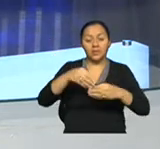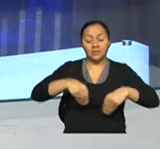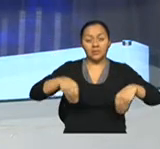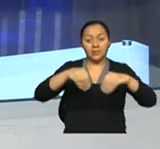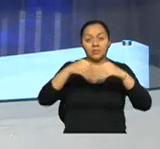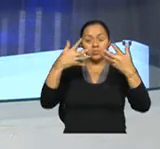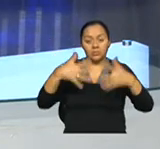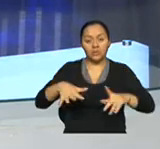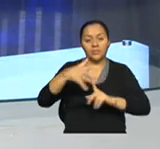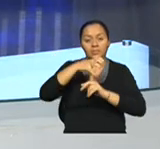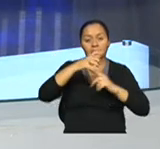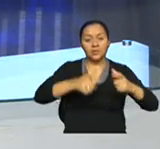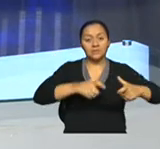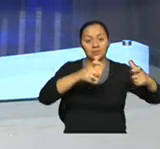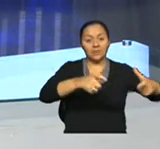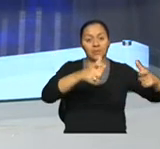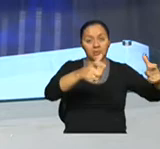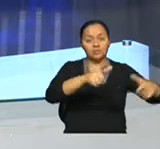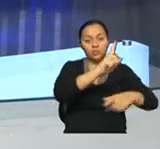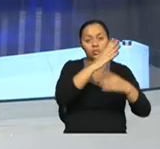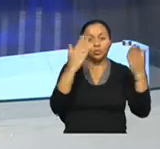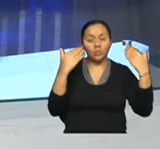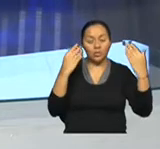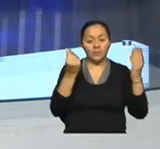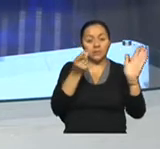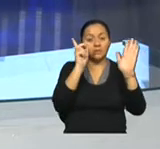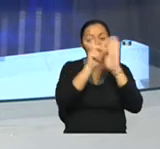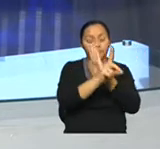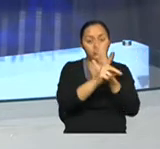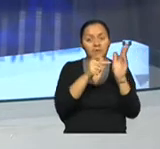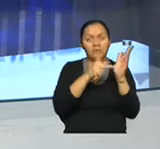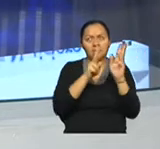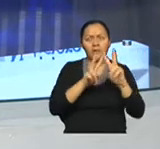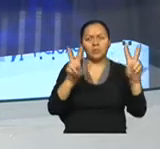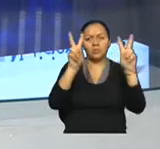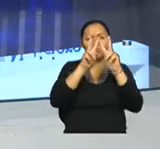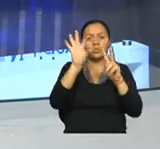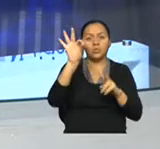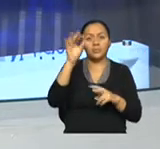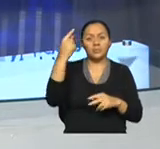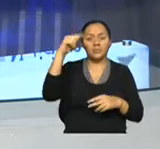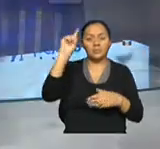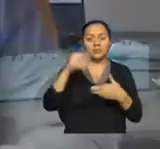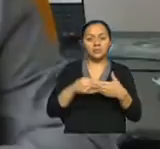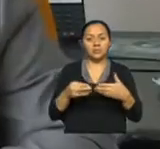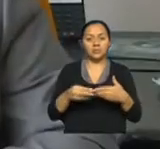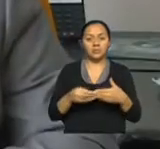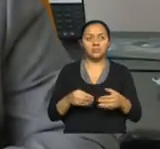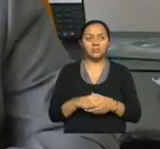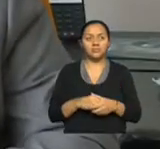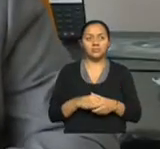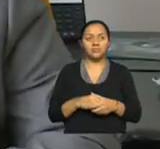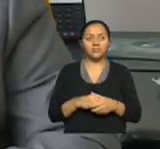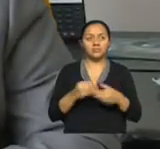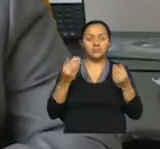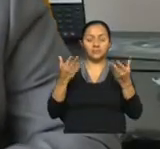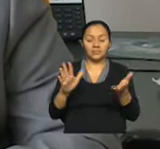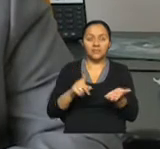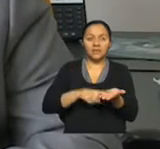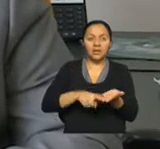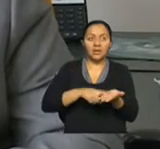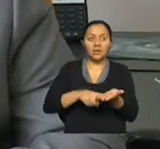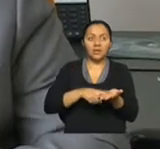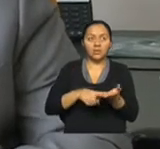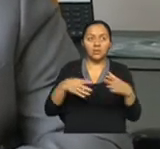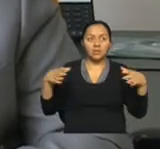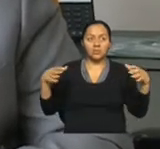del Parque Samanes de Guayaquil. El monto a cancelar asciende los 9 millones de dólares. Hemos tenido una reunión